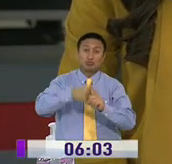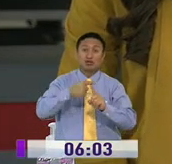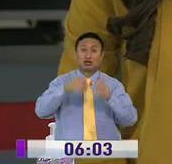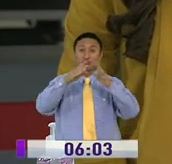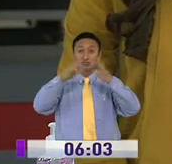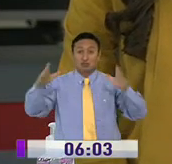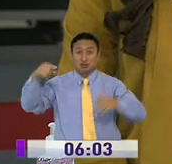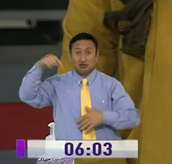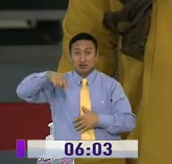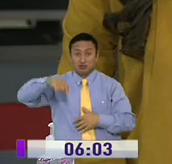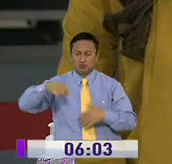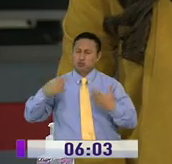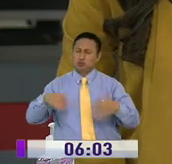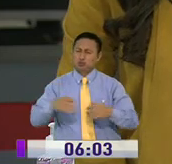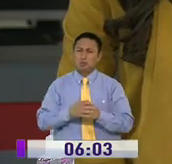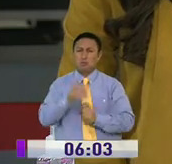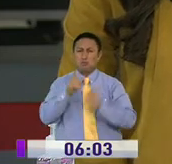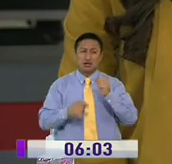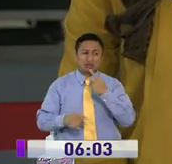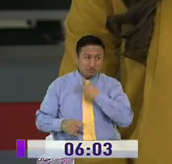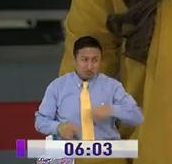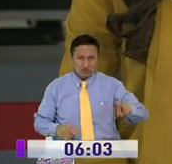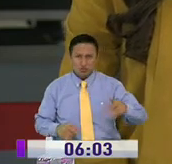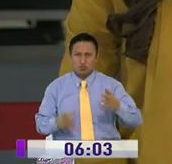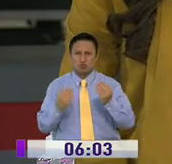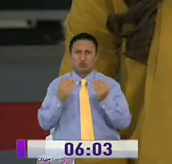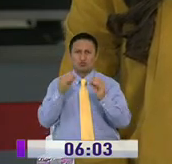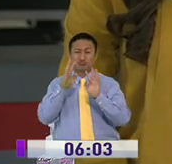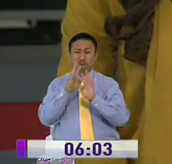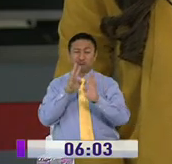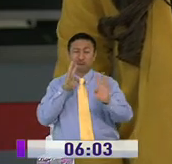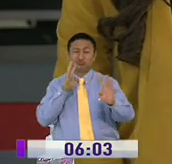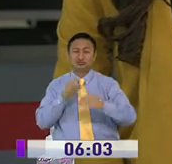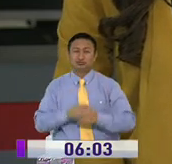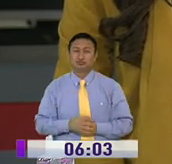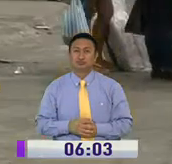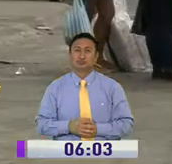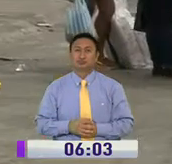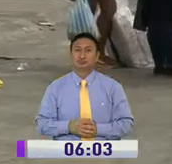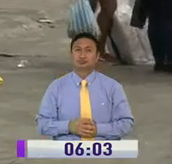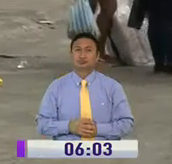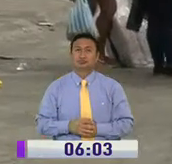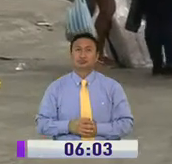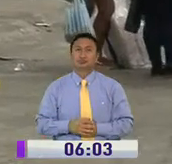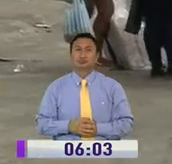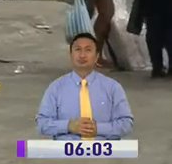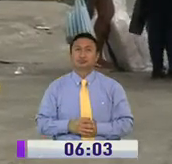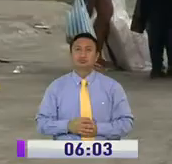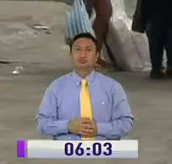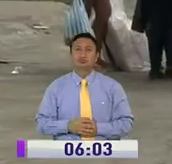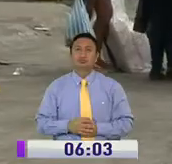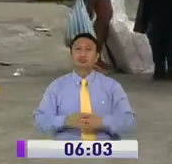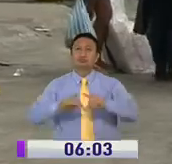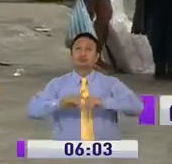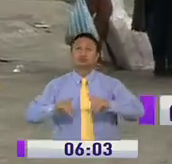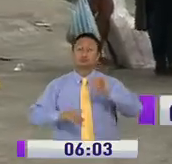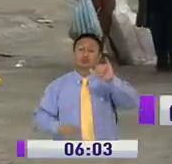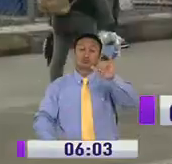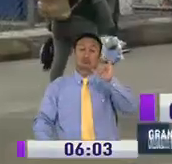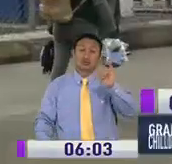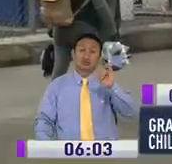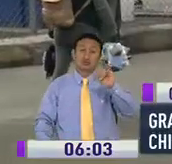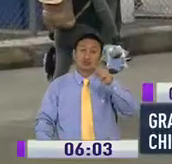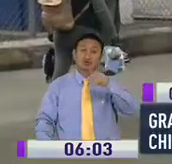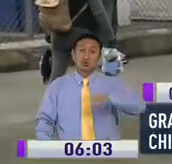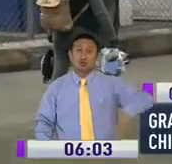al sur de la capital se constató gran afluencia de personas. A comparación del día sábado en el cual el